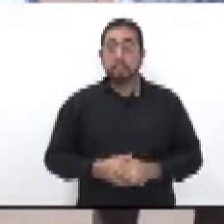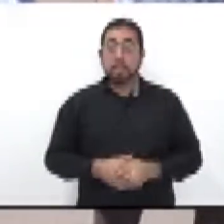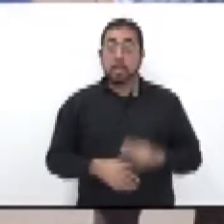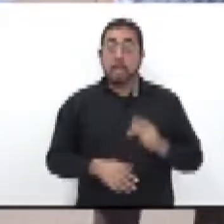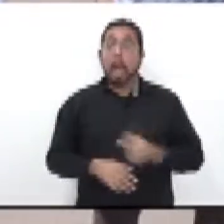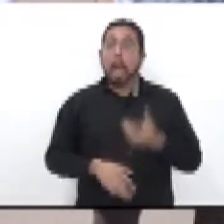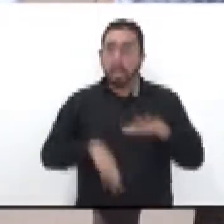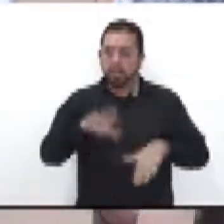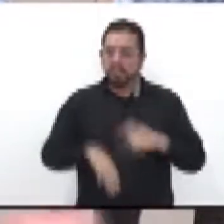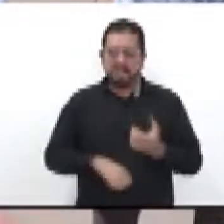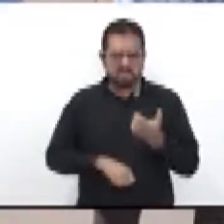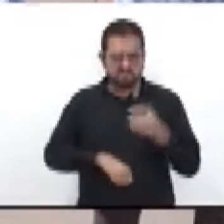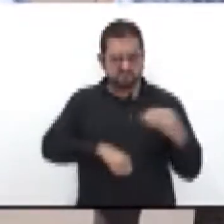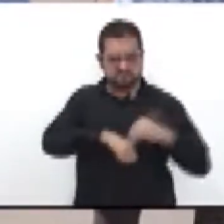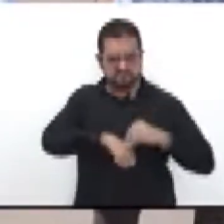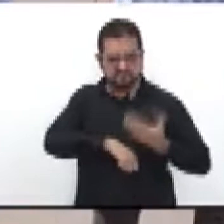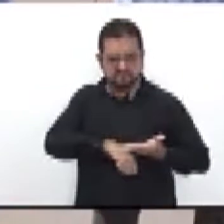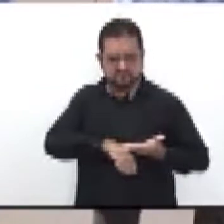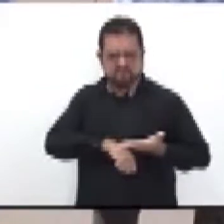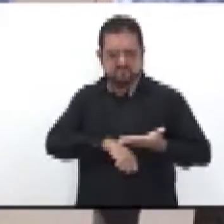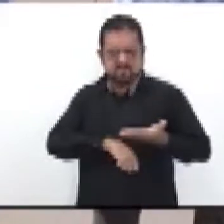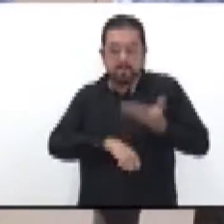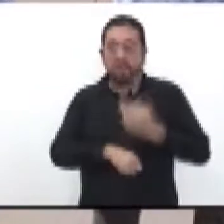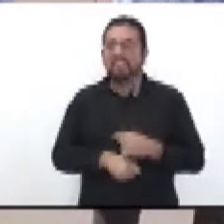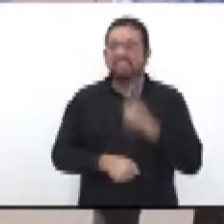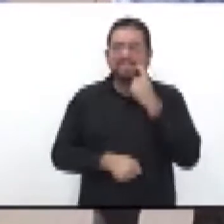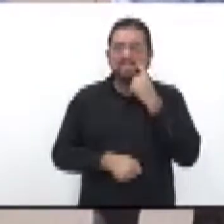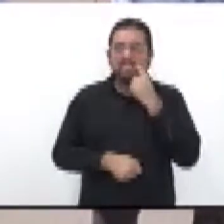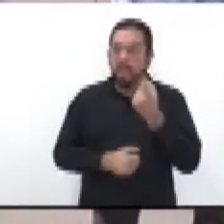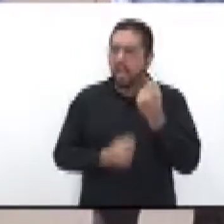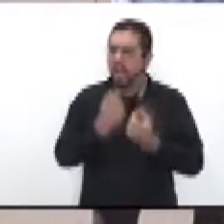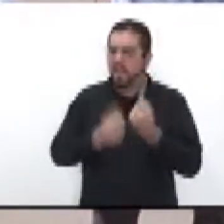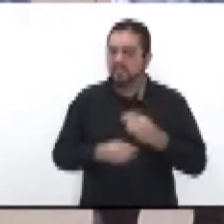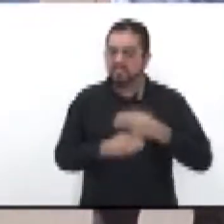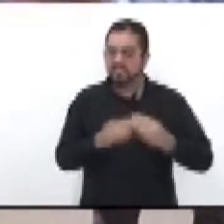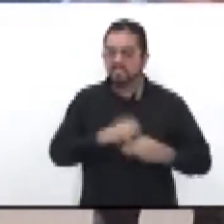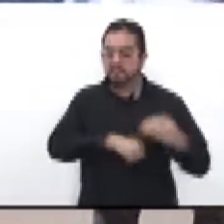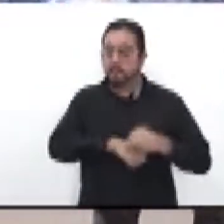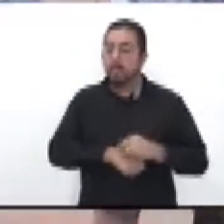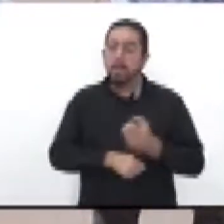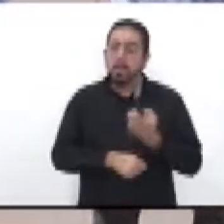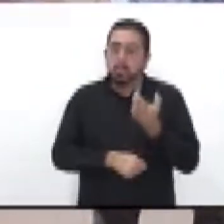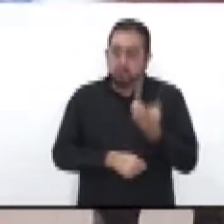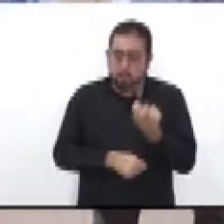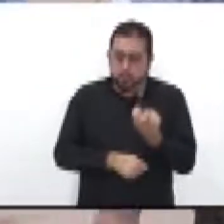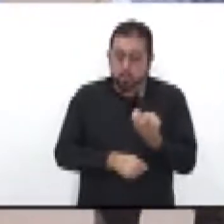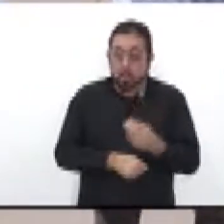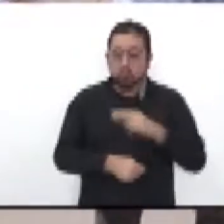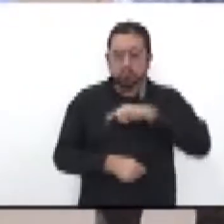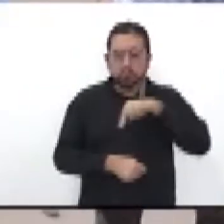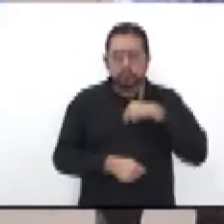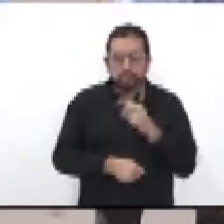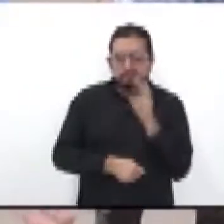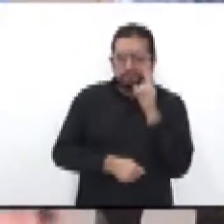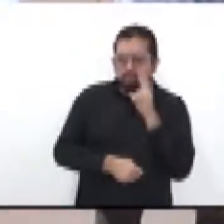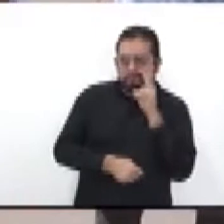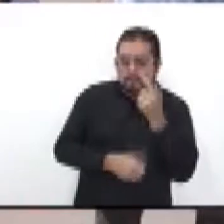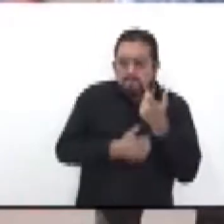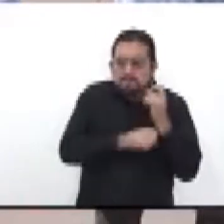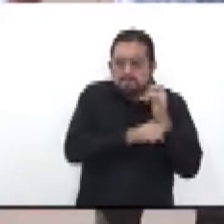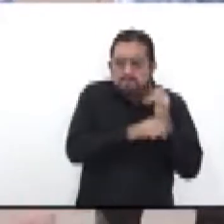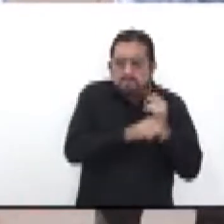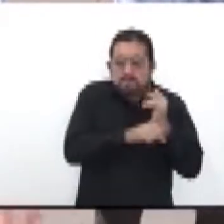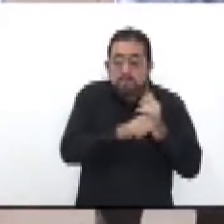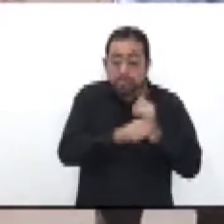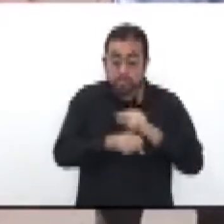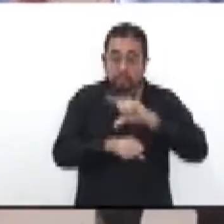dando en dos o tres veces más caro que lo que realmente cuestan las cosas. Por eso es que hemos abierto los procesos,